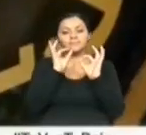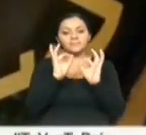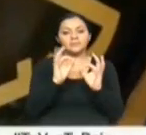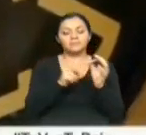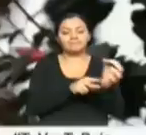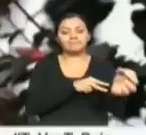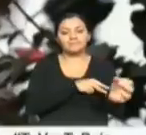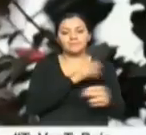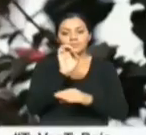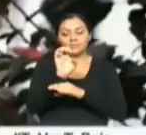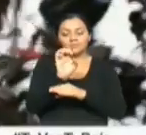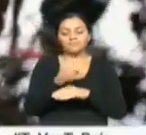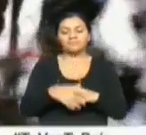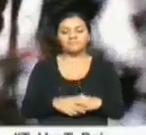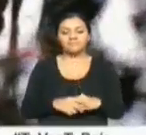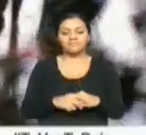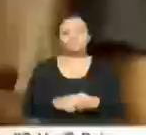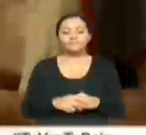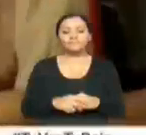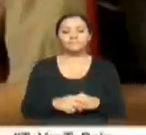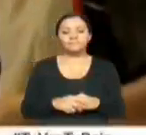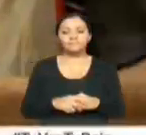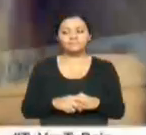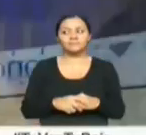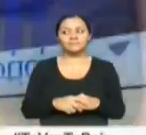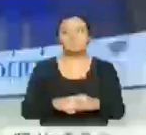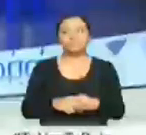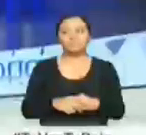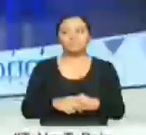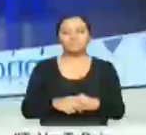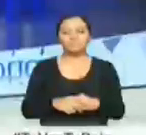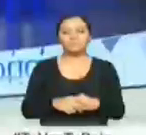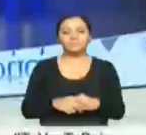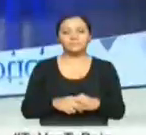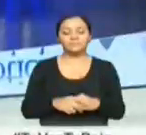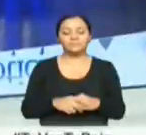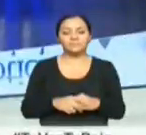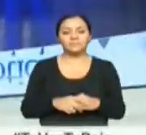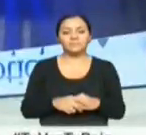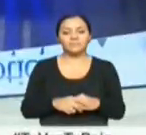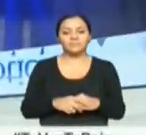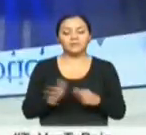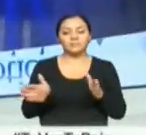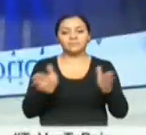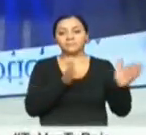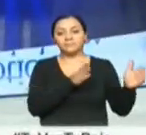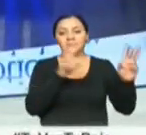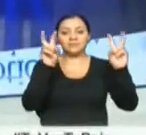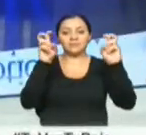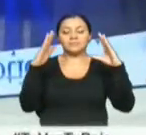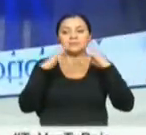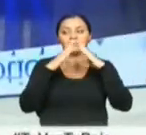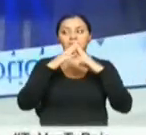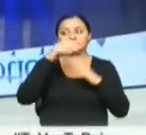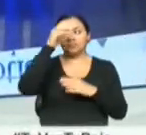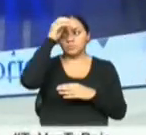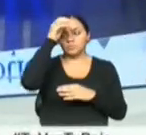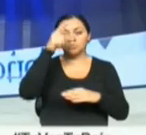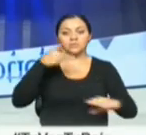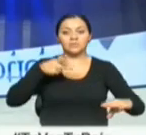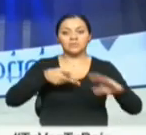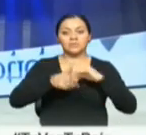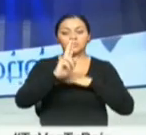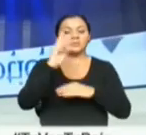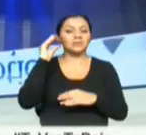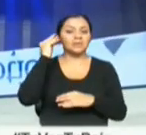típica del país. Caterine Morejón, Noticiero Ciudadano. Y en otro tema, la Casa de la Cultura Ecuatoriana inaugurará la